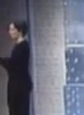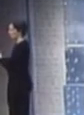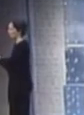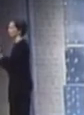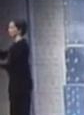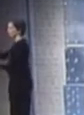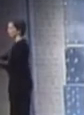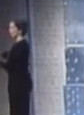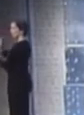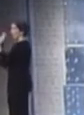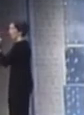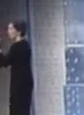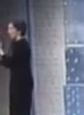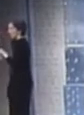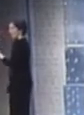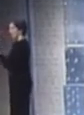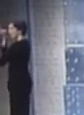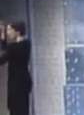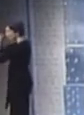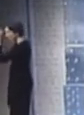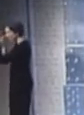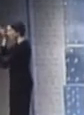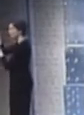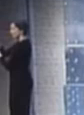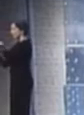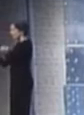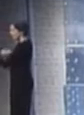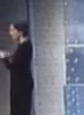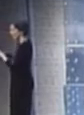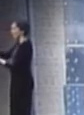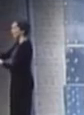ambiente creativo, cuando hay un ambiente donde estamos